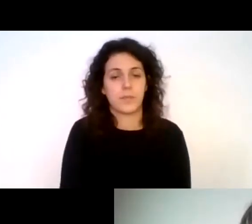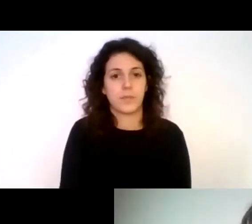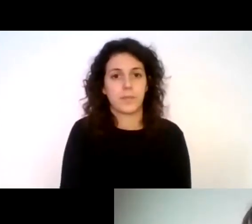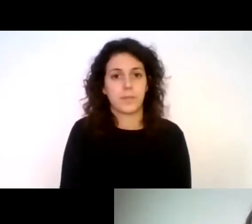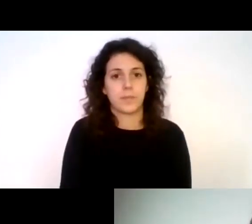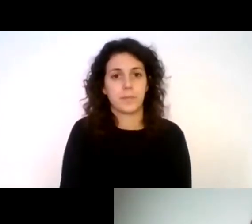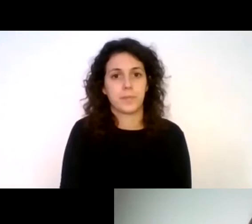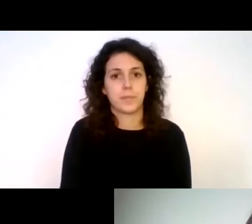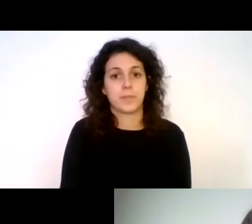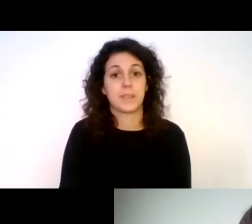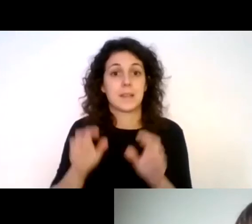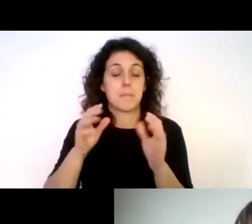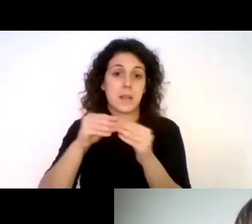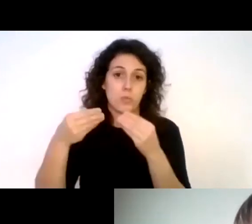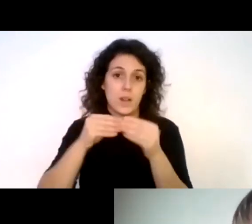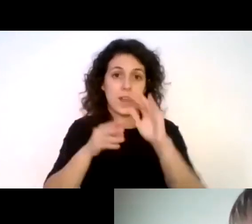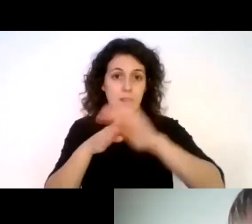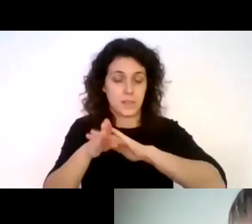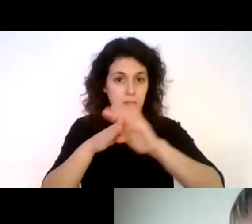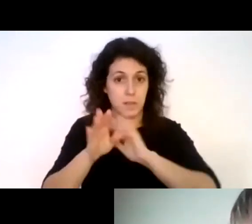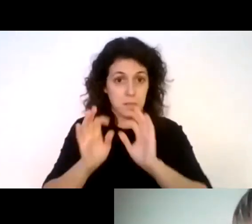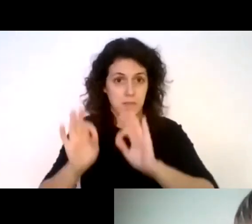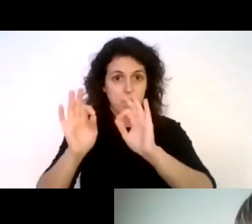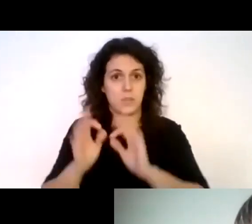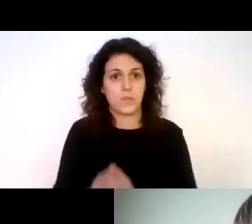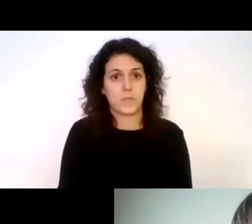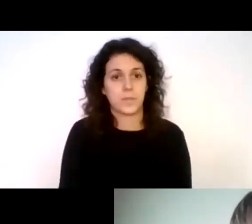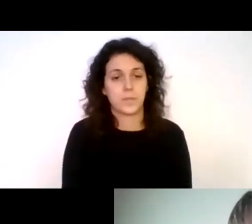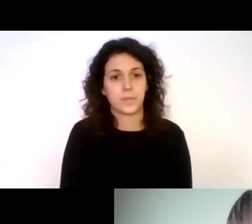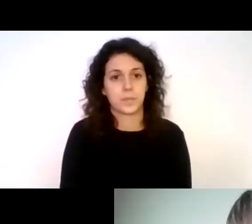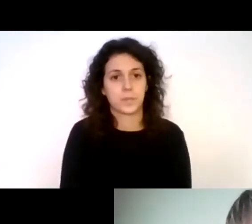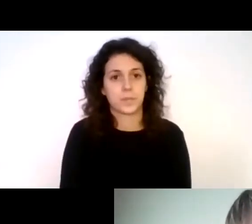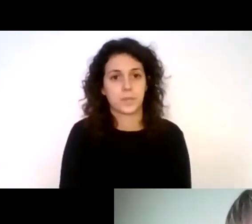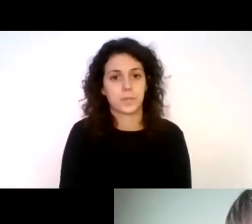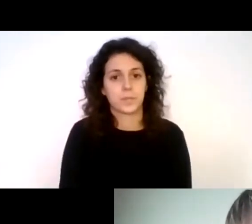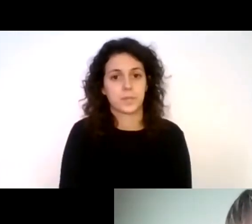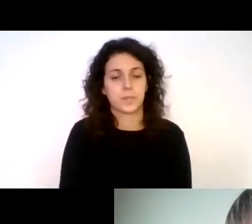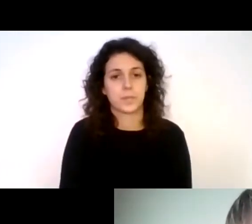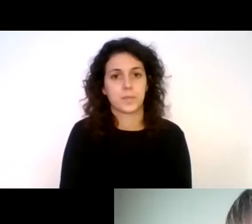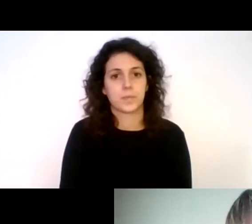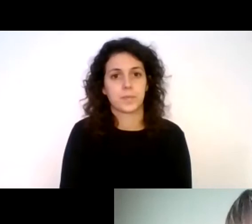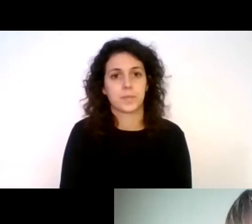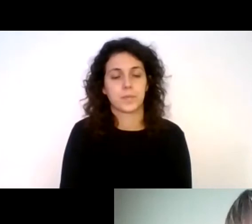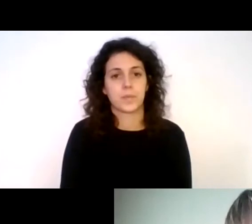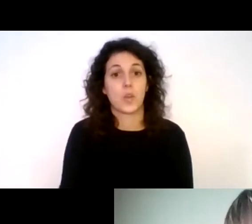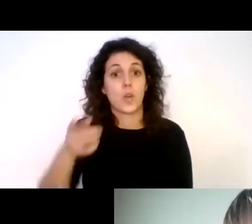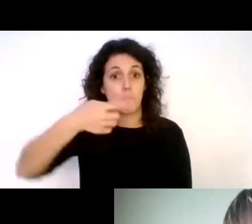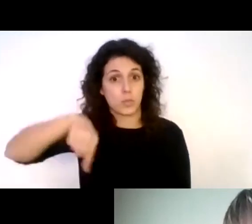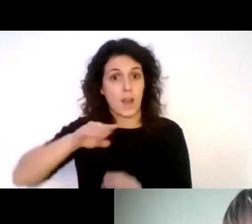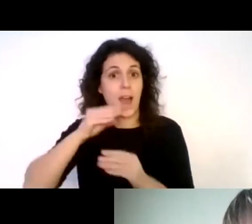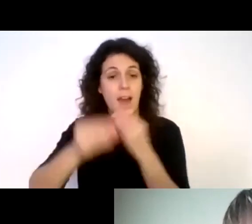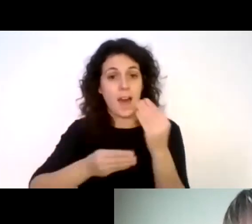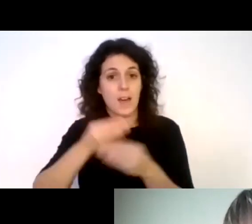el manual de accesibilidad. Are you planning some kind of training? Lo que estáis haciendo exactamente